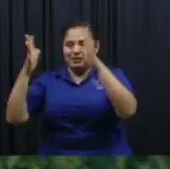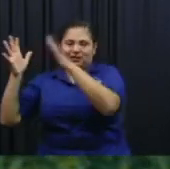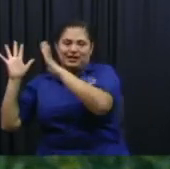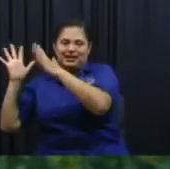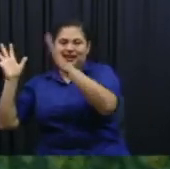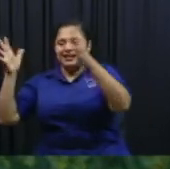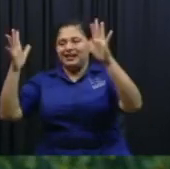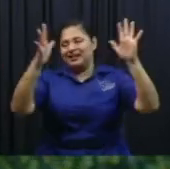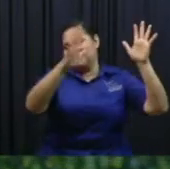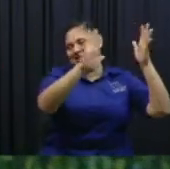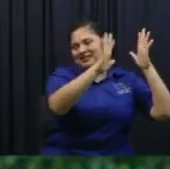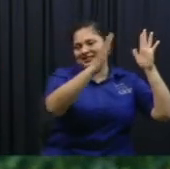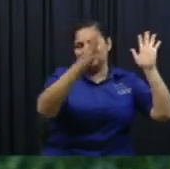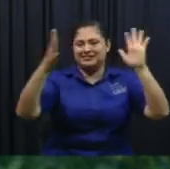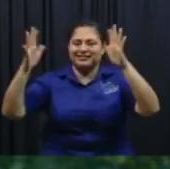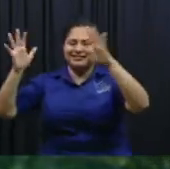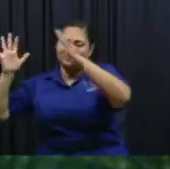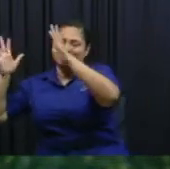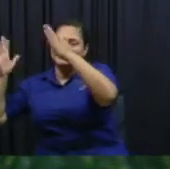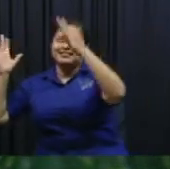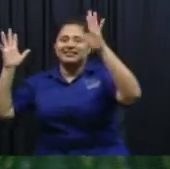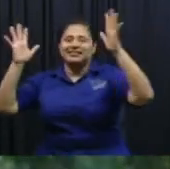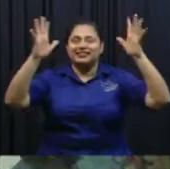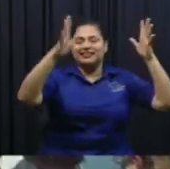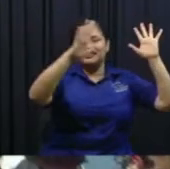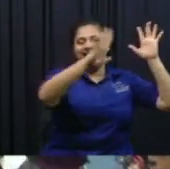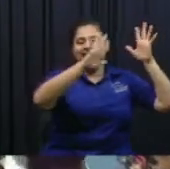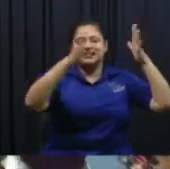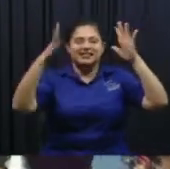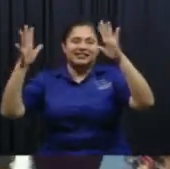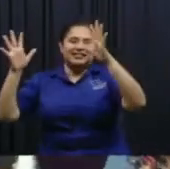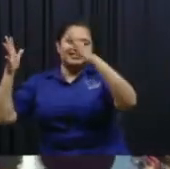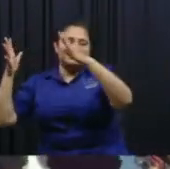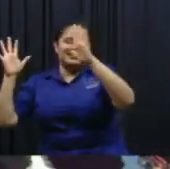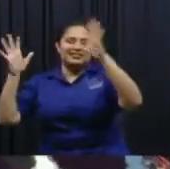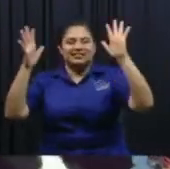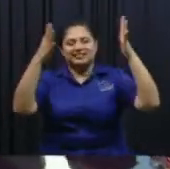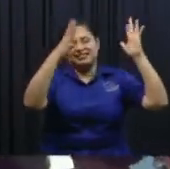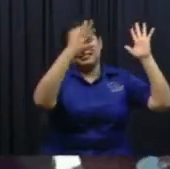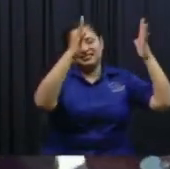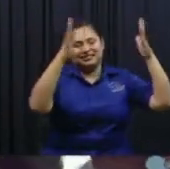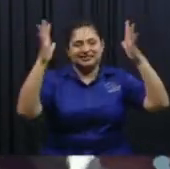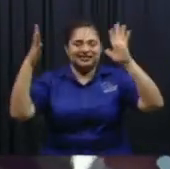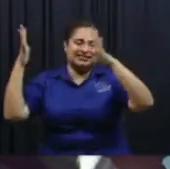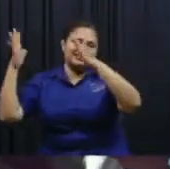que venga la herencia es la herencia Estoy leyendo el testamento